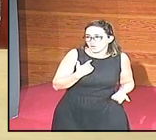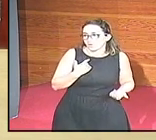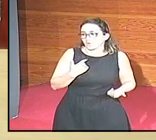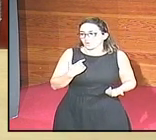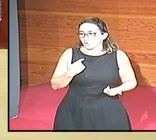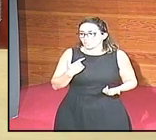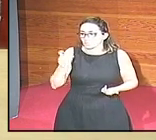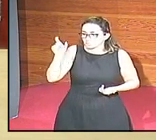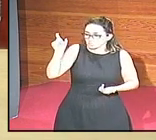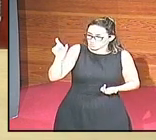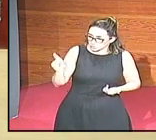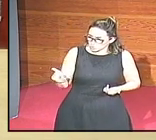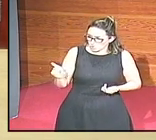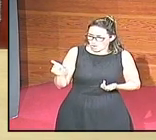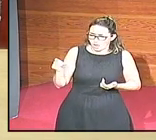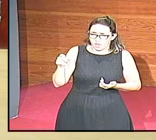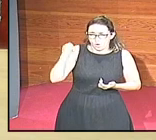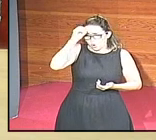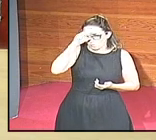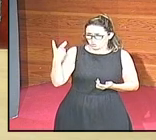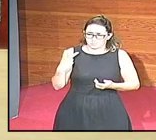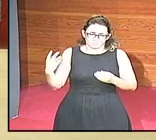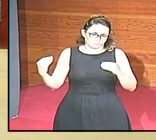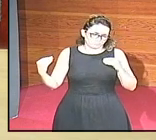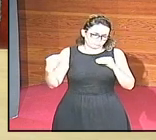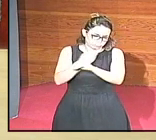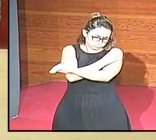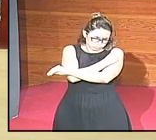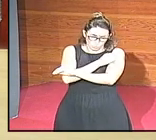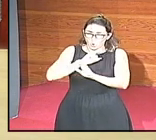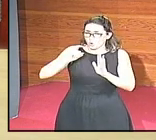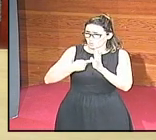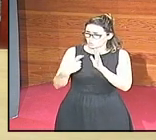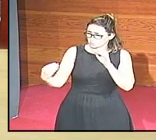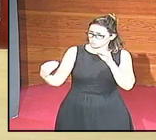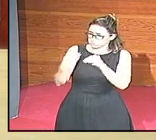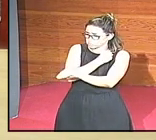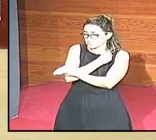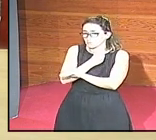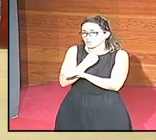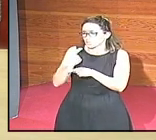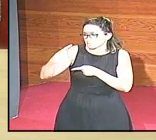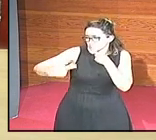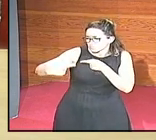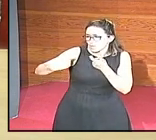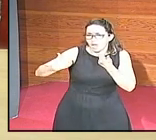una persona que está en mis antípodas ideológicas, aunque levantemos la voz,